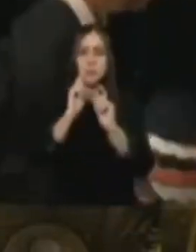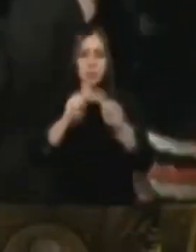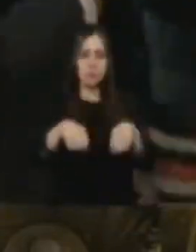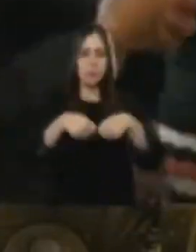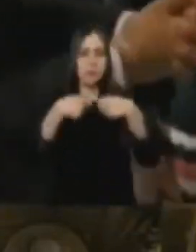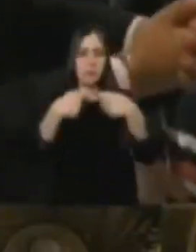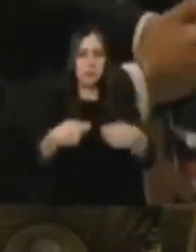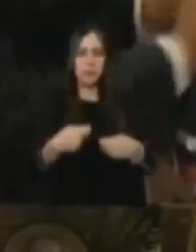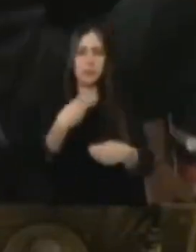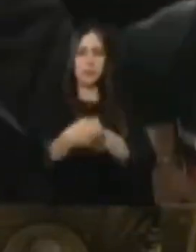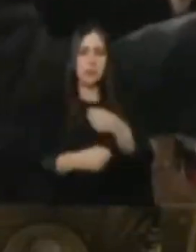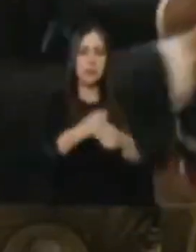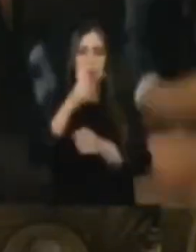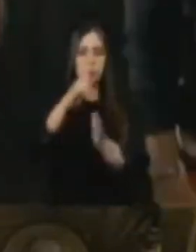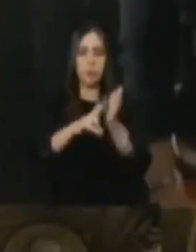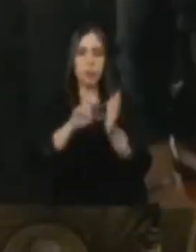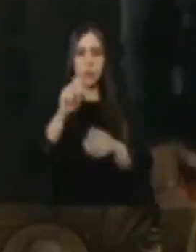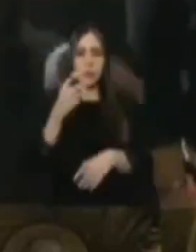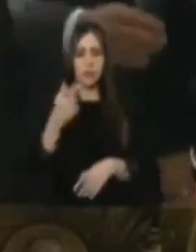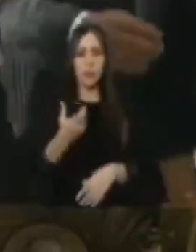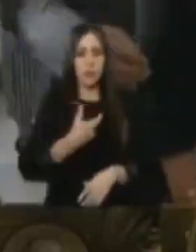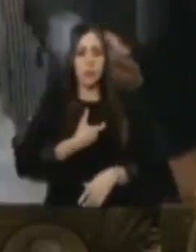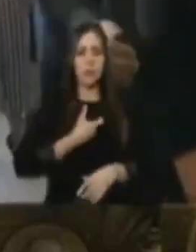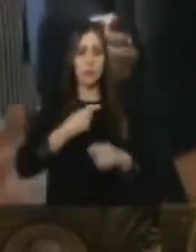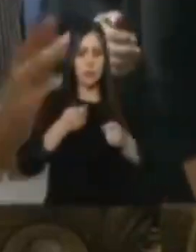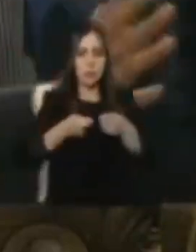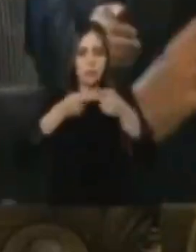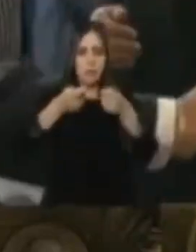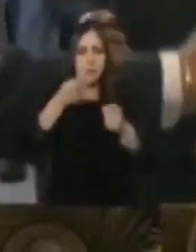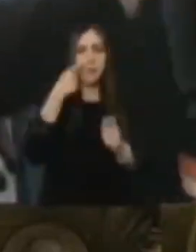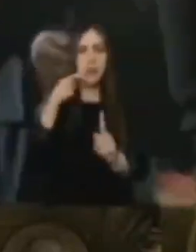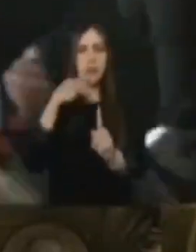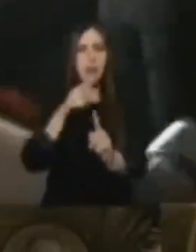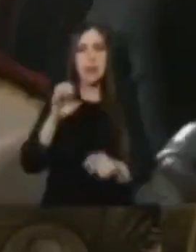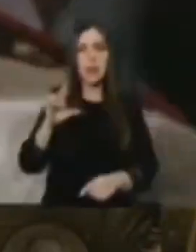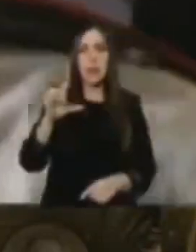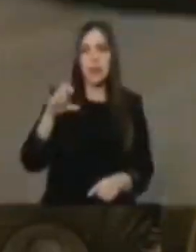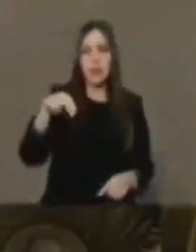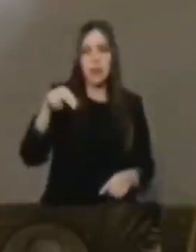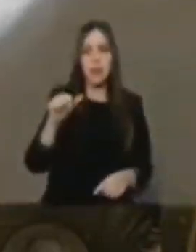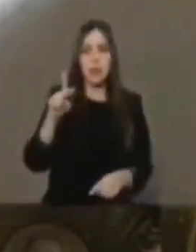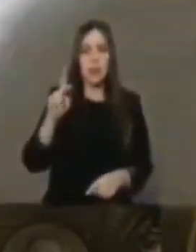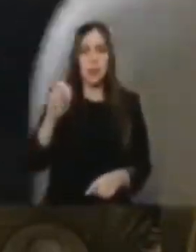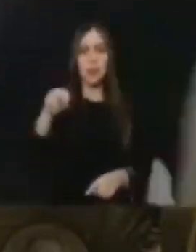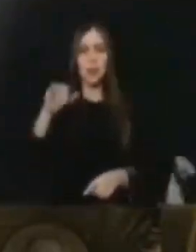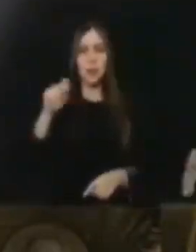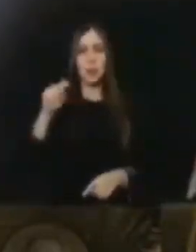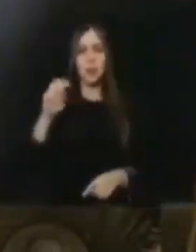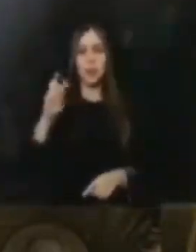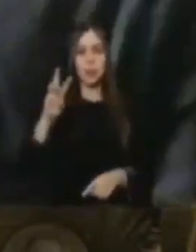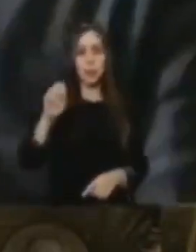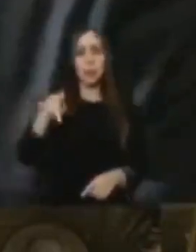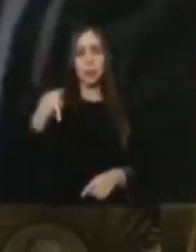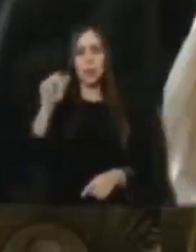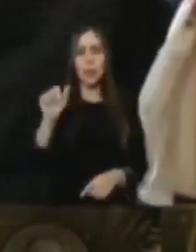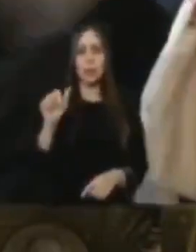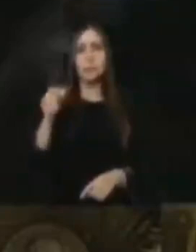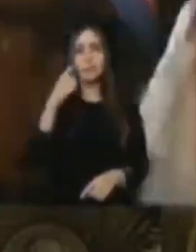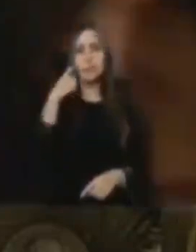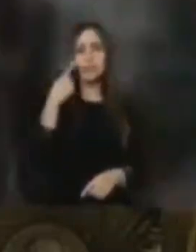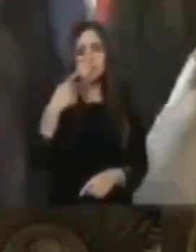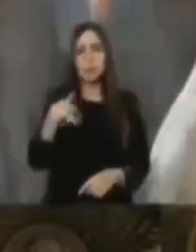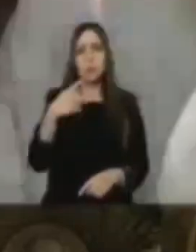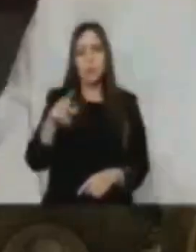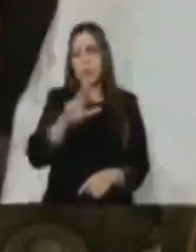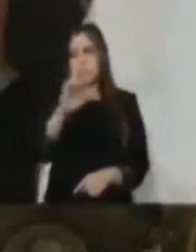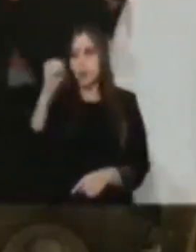2022 esta presea a doña Elena Poniatowska Amor, como un merecido reconocimiento, sin duda, a su destacada trayectoria